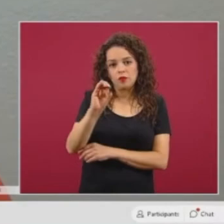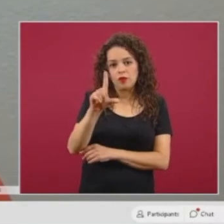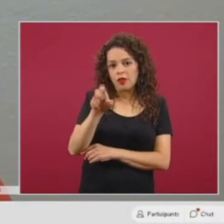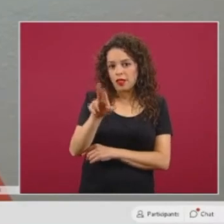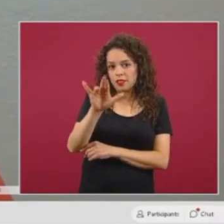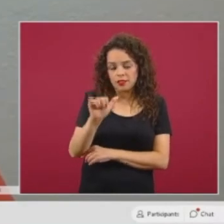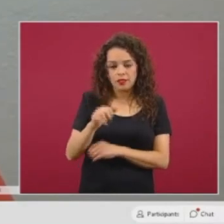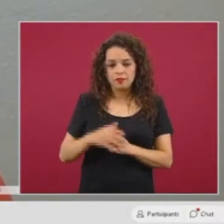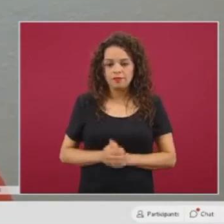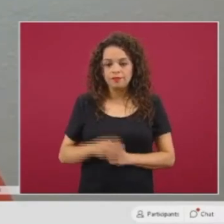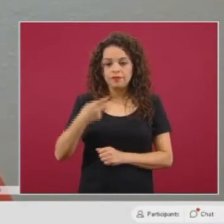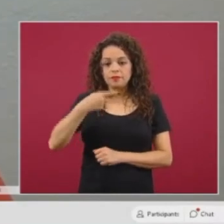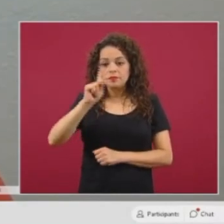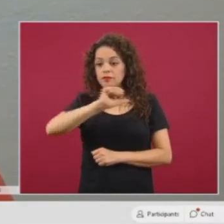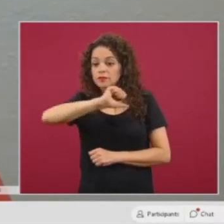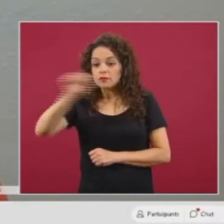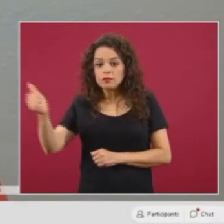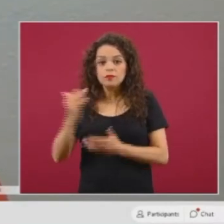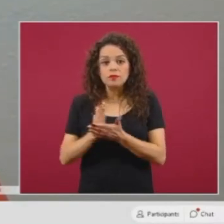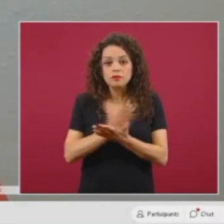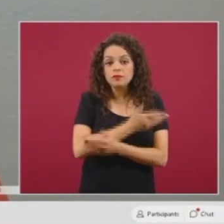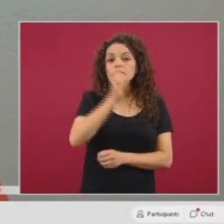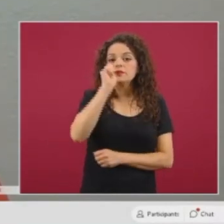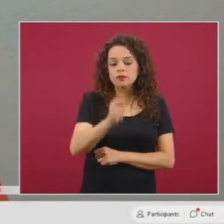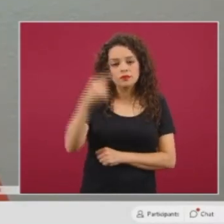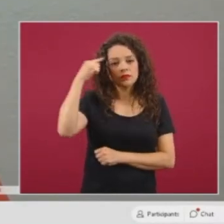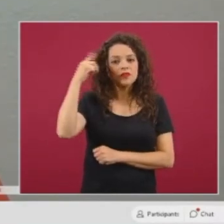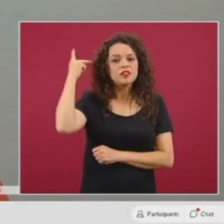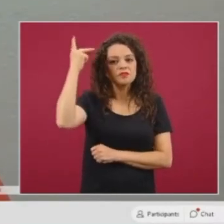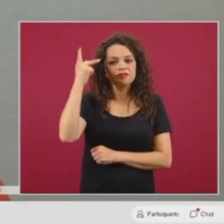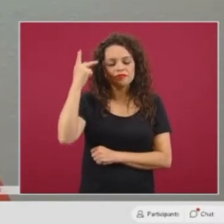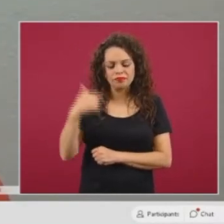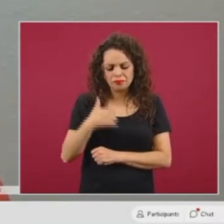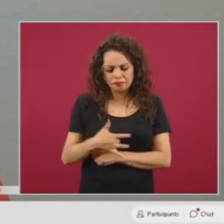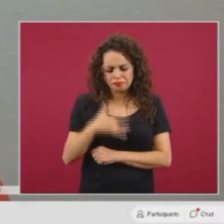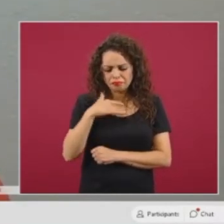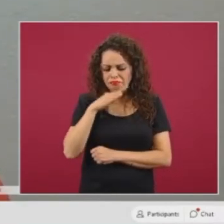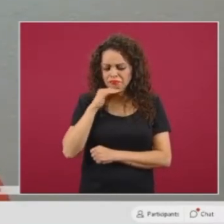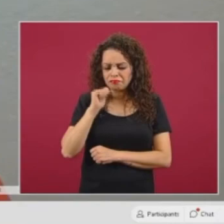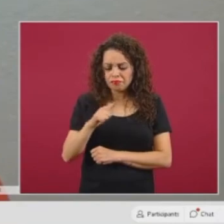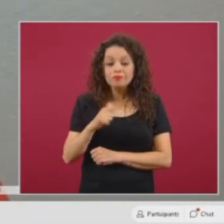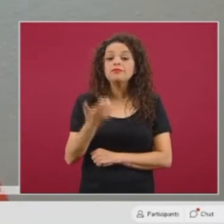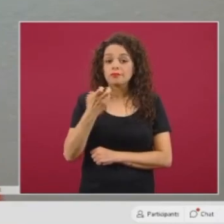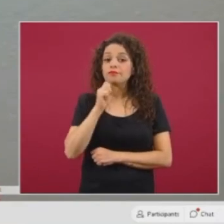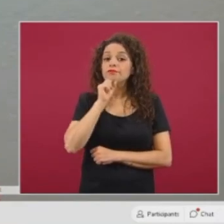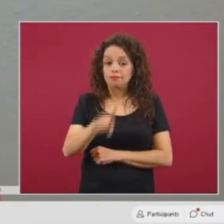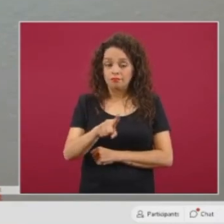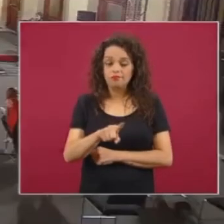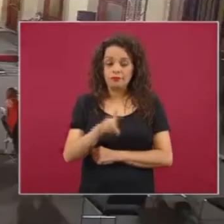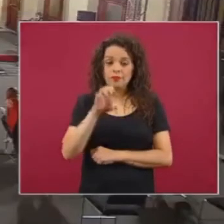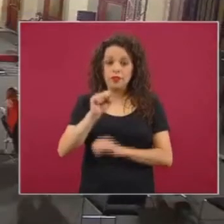la violencia psicológica que te hace sentir mal, que también son tipos de violencia.